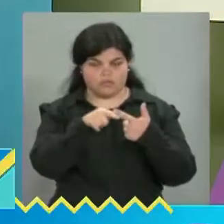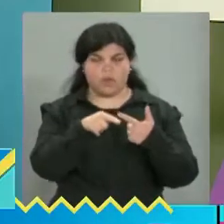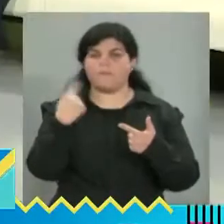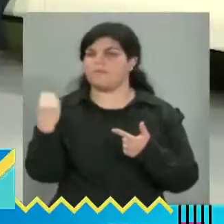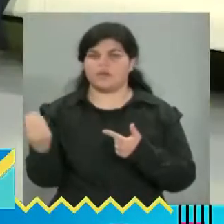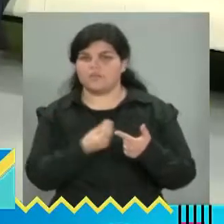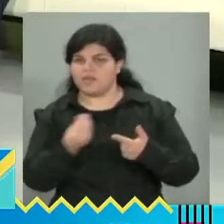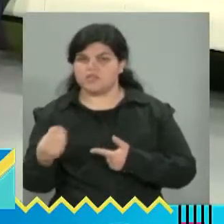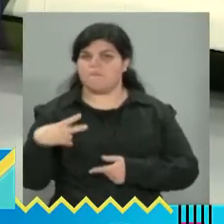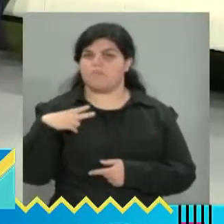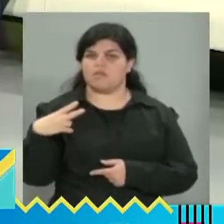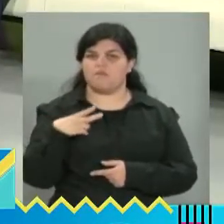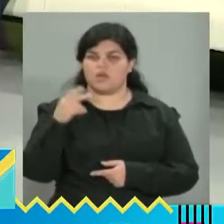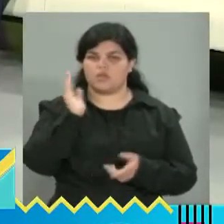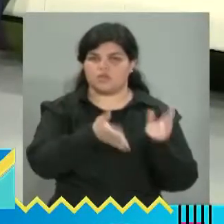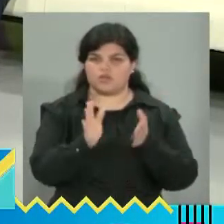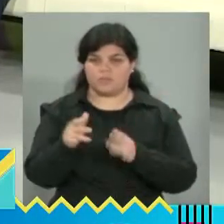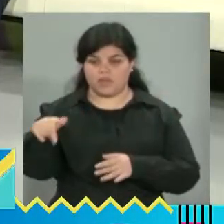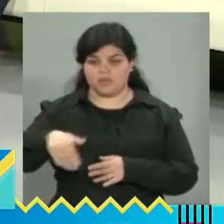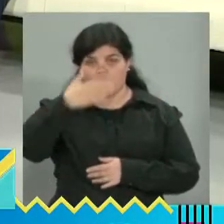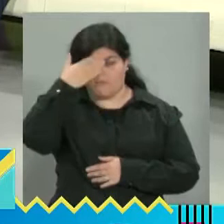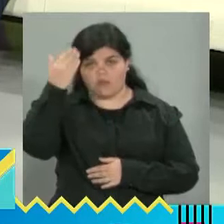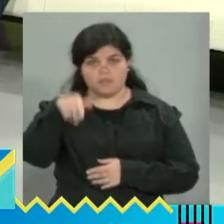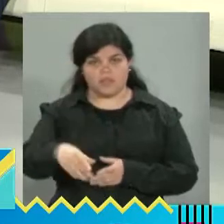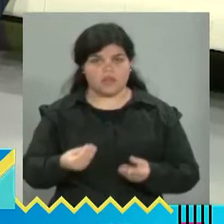el tratamiento de esta enfermedad?